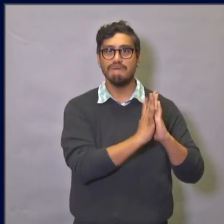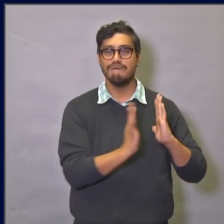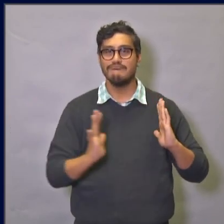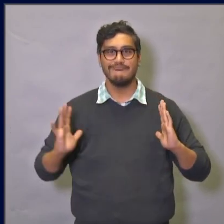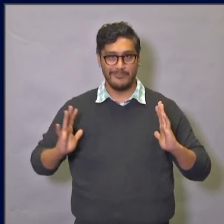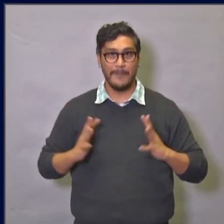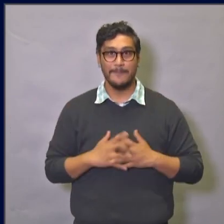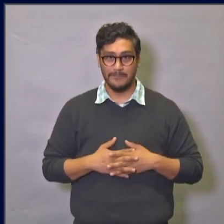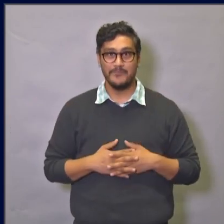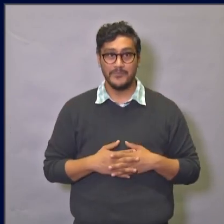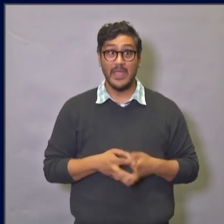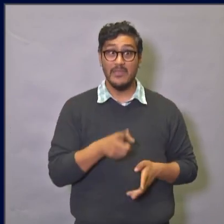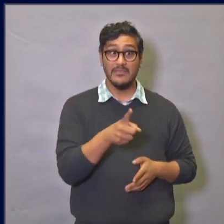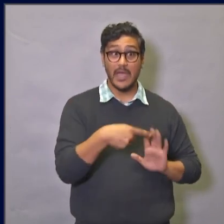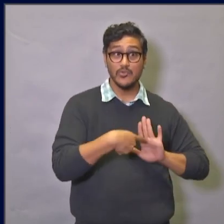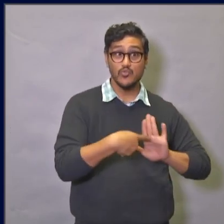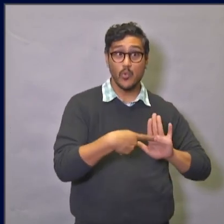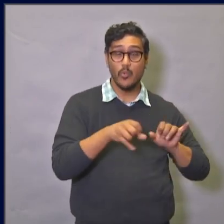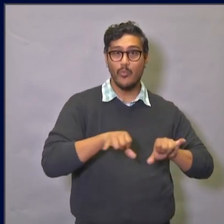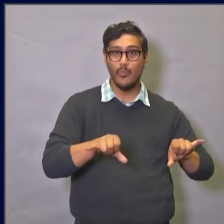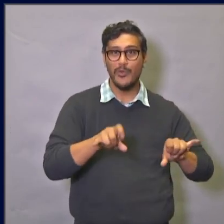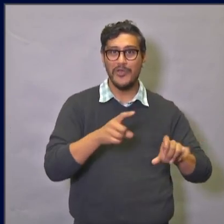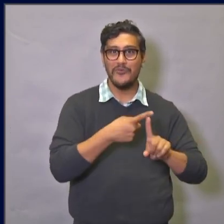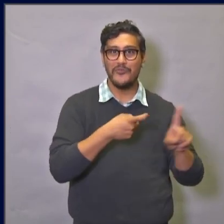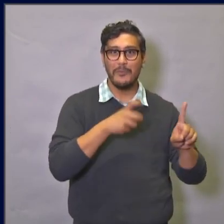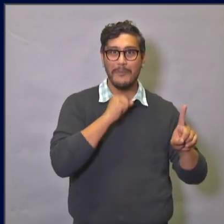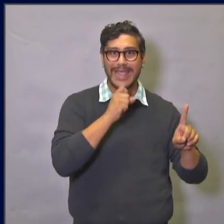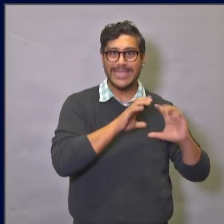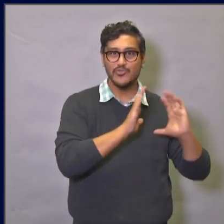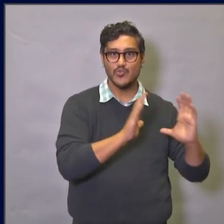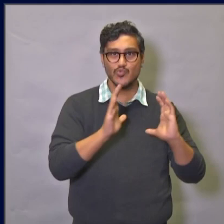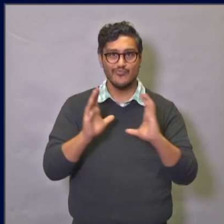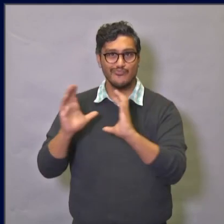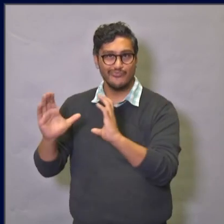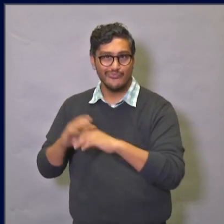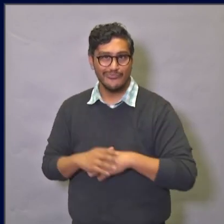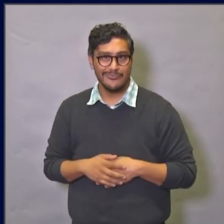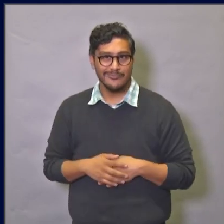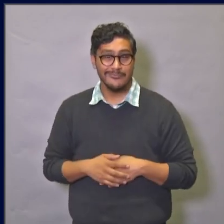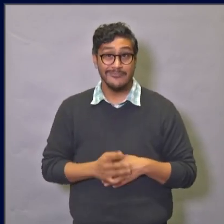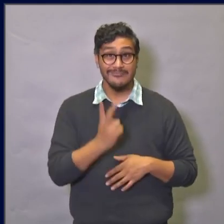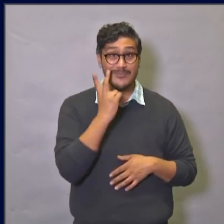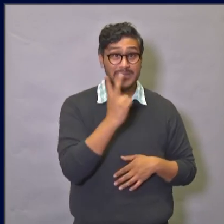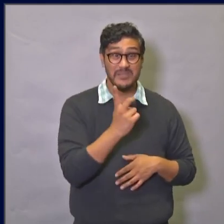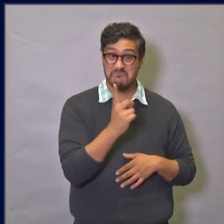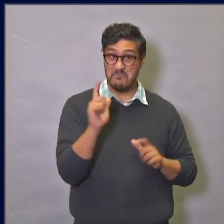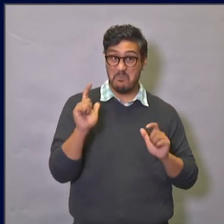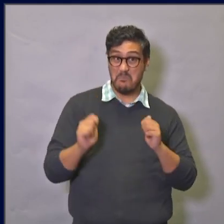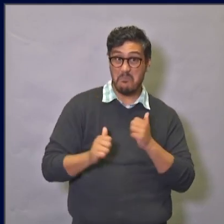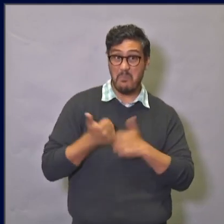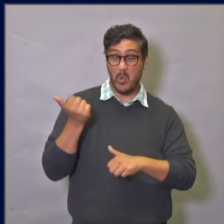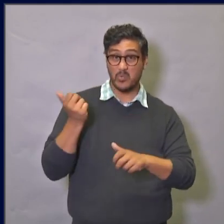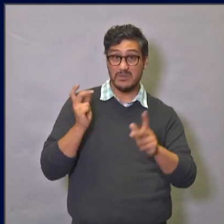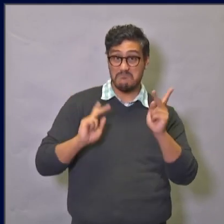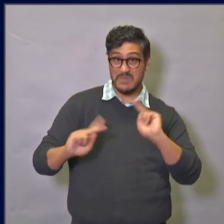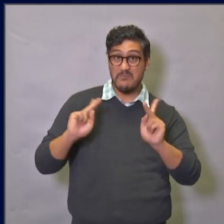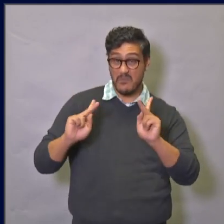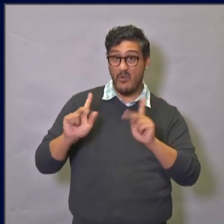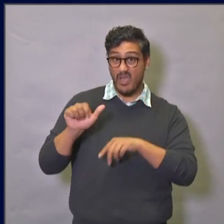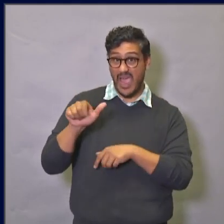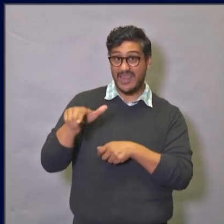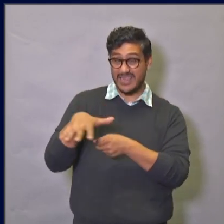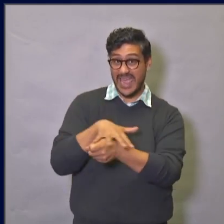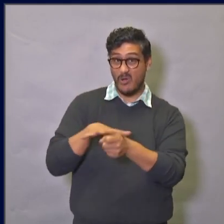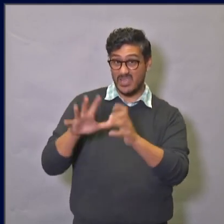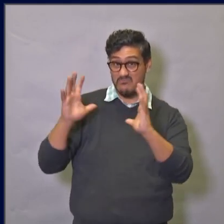muestra condiciones y riesgos comunes por grupo de edad. Como pueden ver, una gran cantidad de personas en el condado de